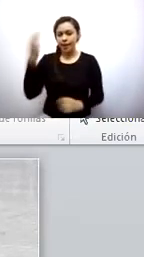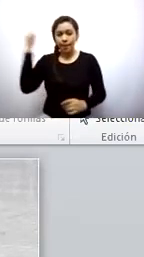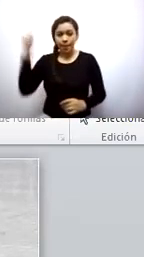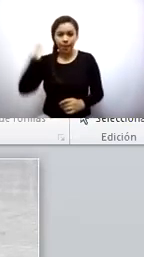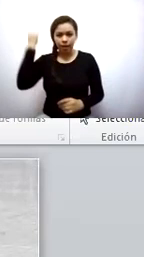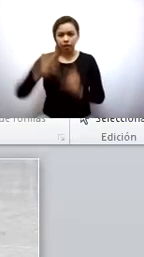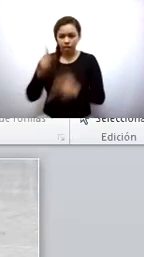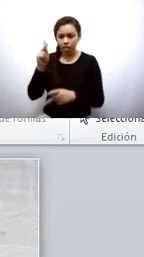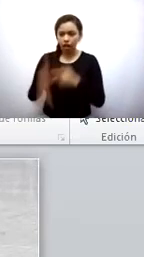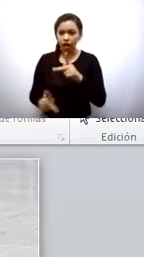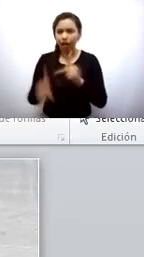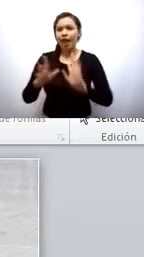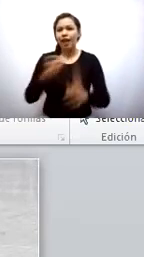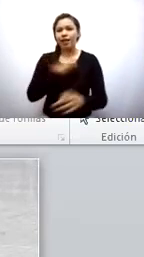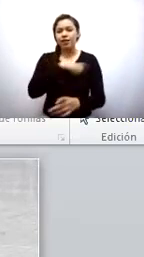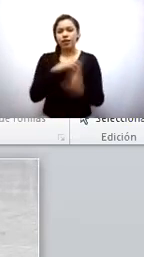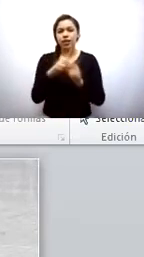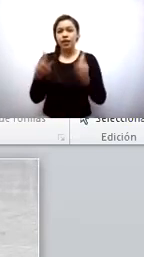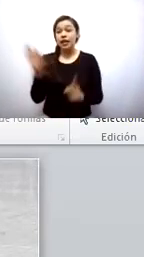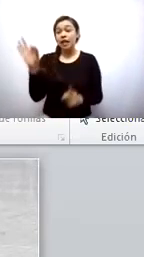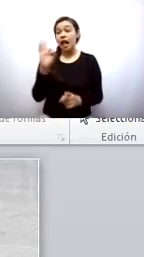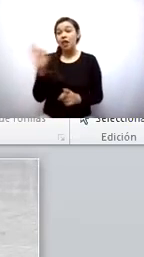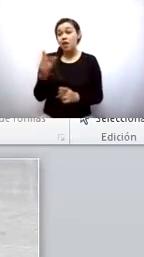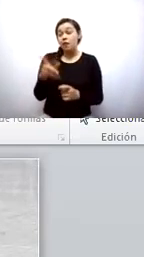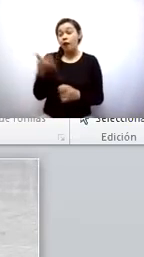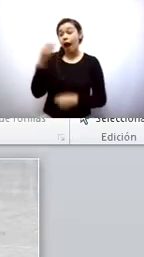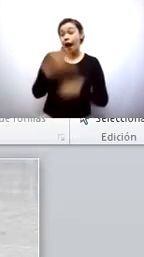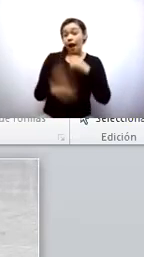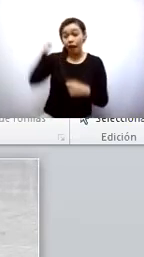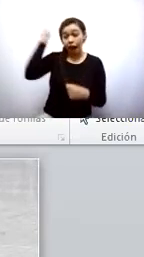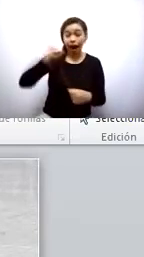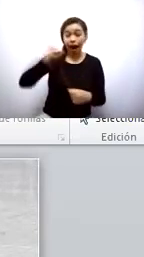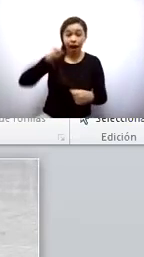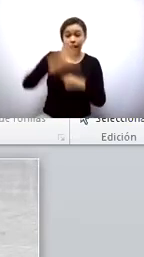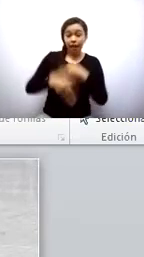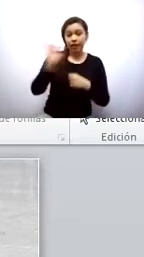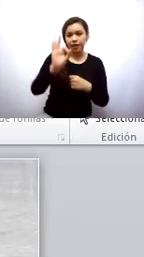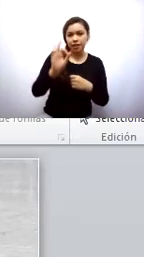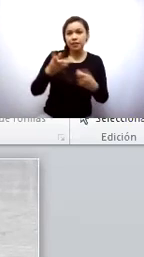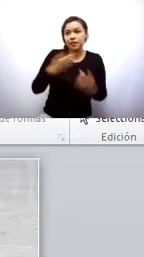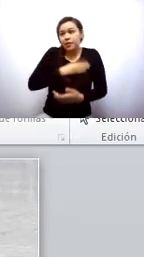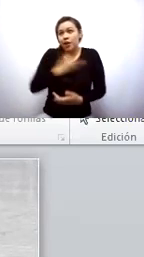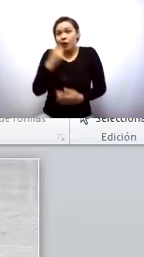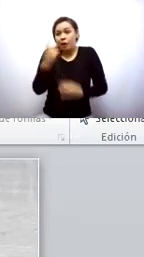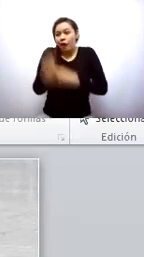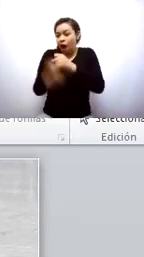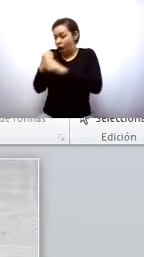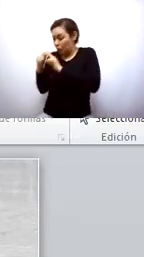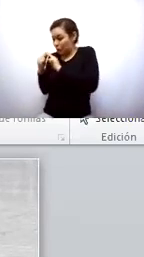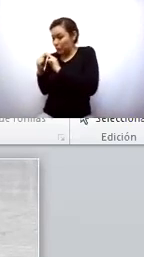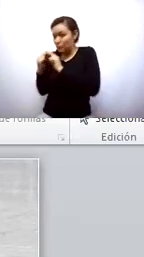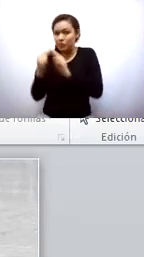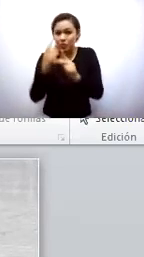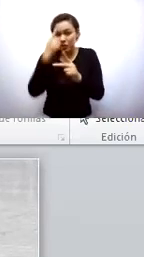finalizar a fines del mes de abril. Bueno, pues ya cumplimos un año de que inició esta Jornada Nacional de